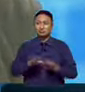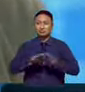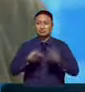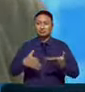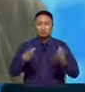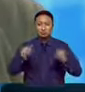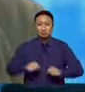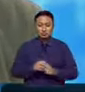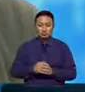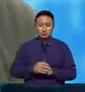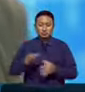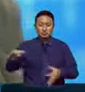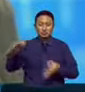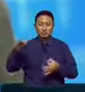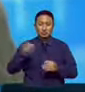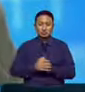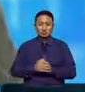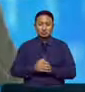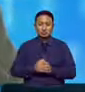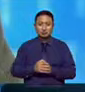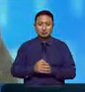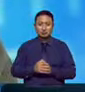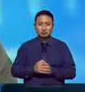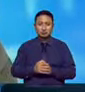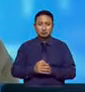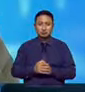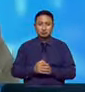para obtener las papeletas y que no puedan hacer